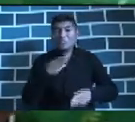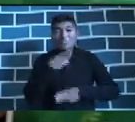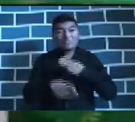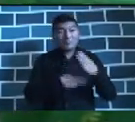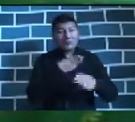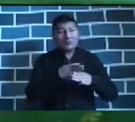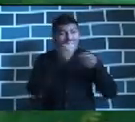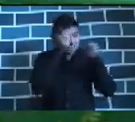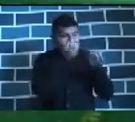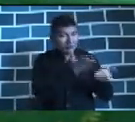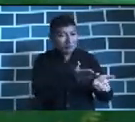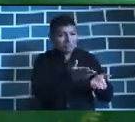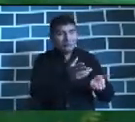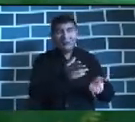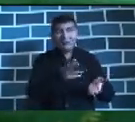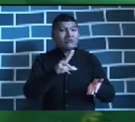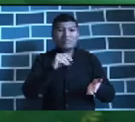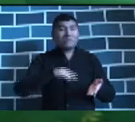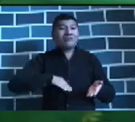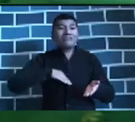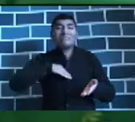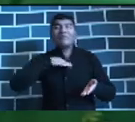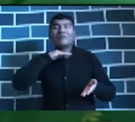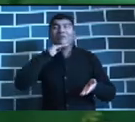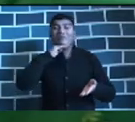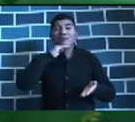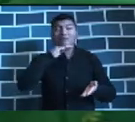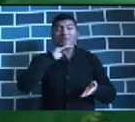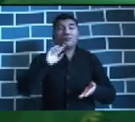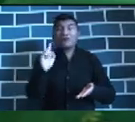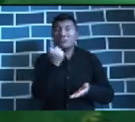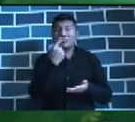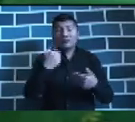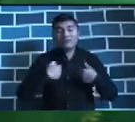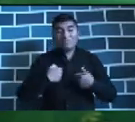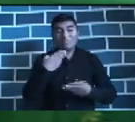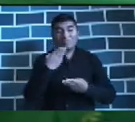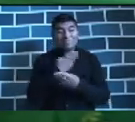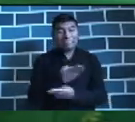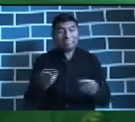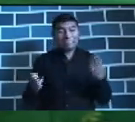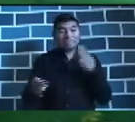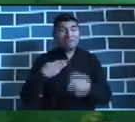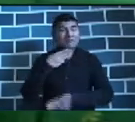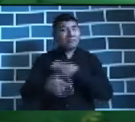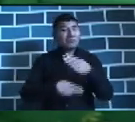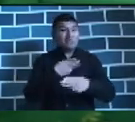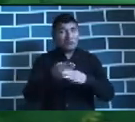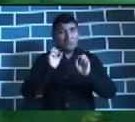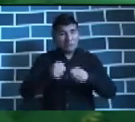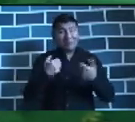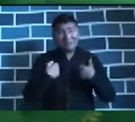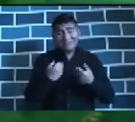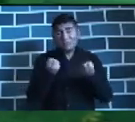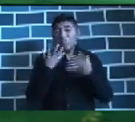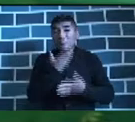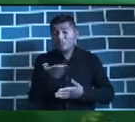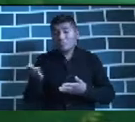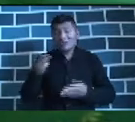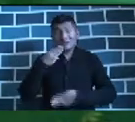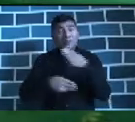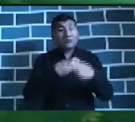que no se sacia sin más contener cosas de este mundo que pueden tener muchas cosas de este mundo